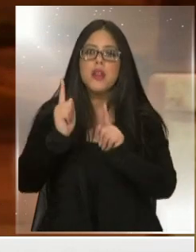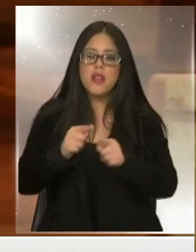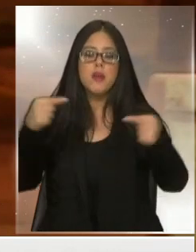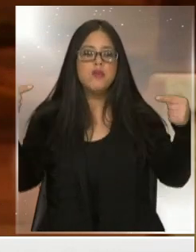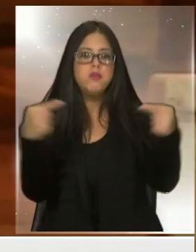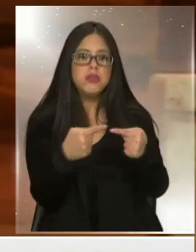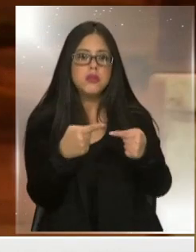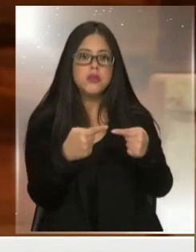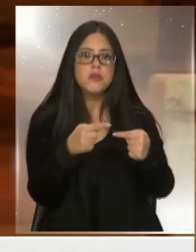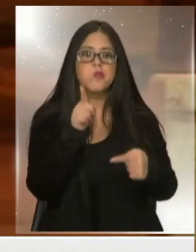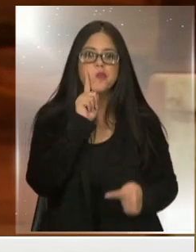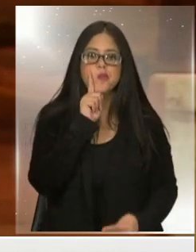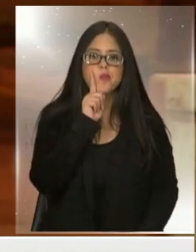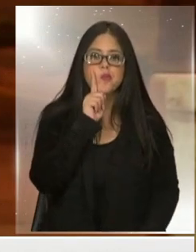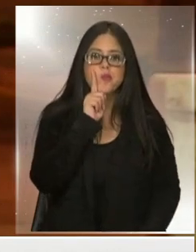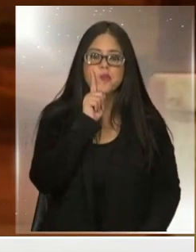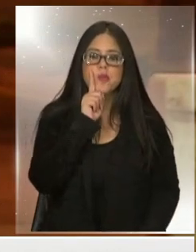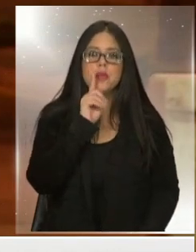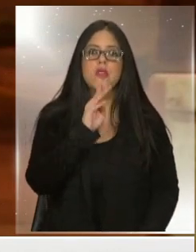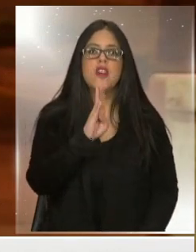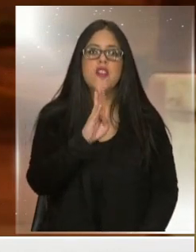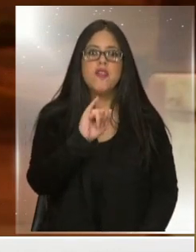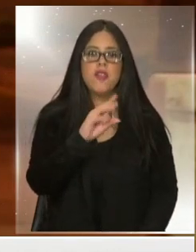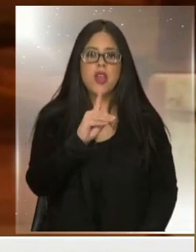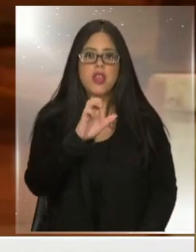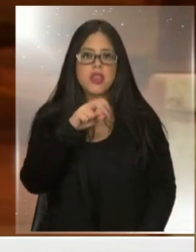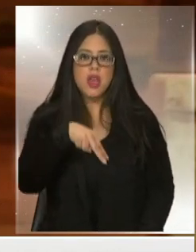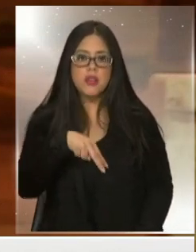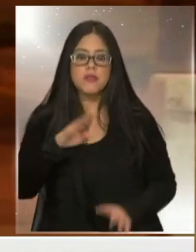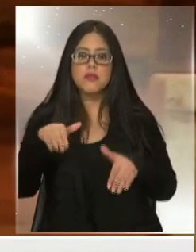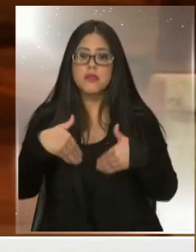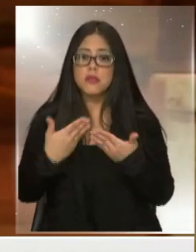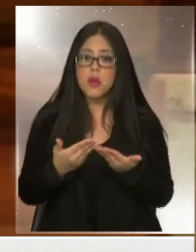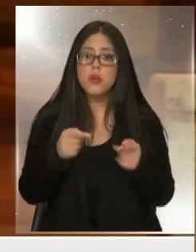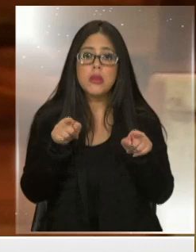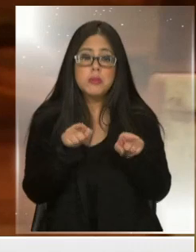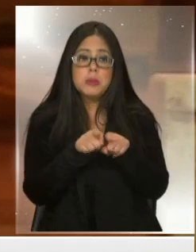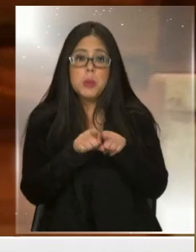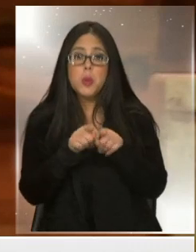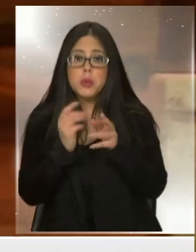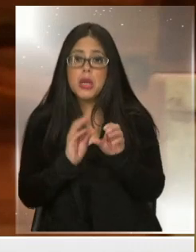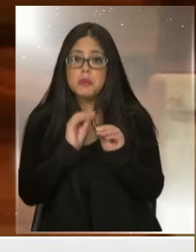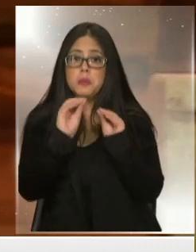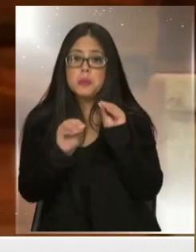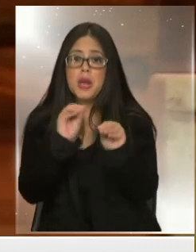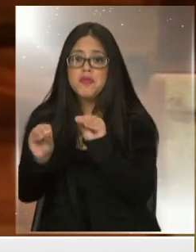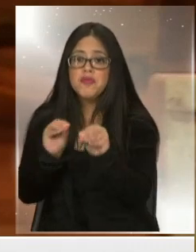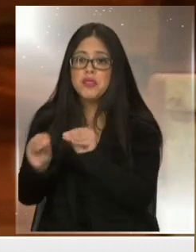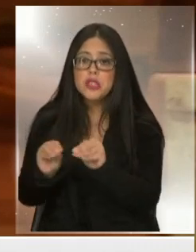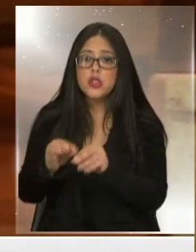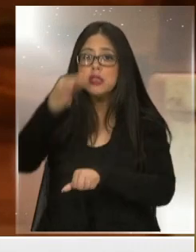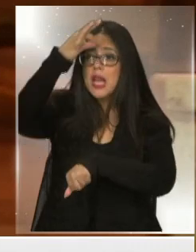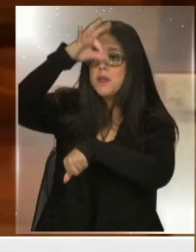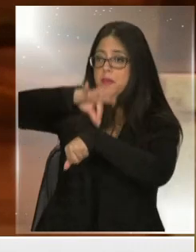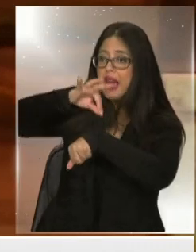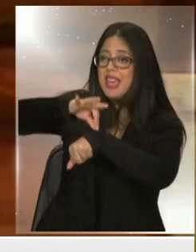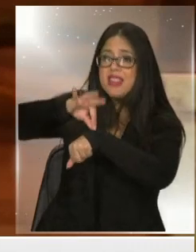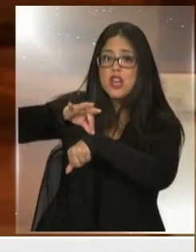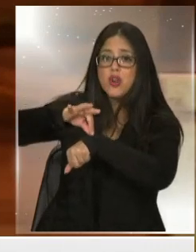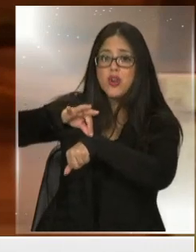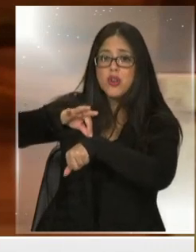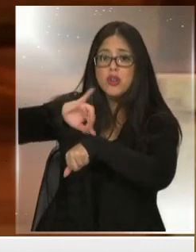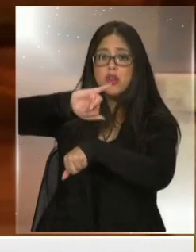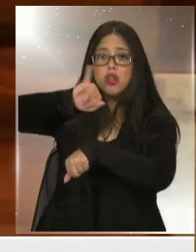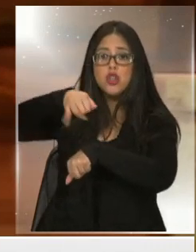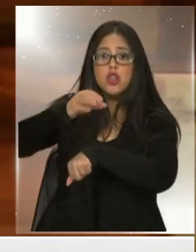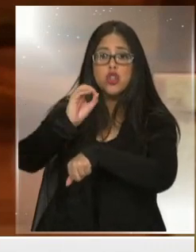rival político, el candidato demócrata Joe Biden, pese a que, según las advertencias del doctor de la Casa Blanca, el doctor Sean